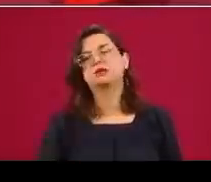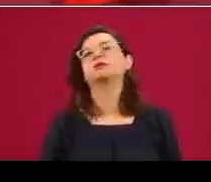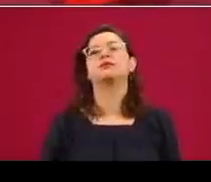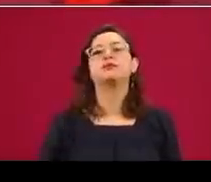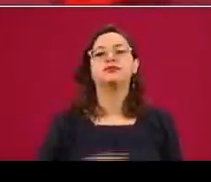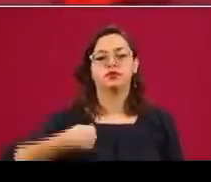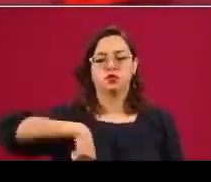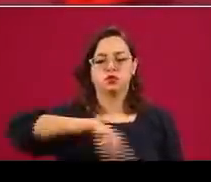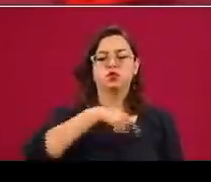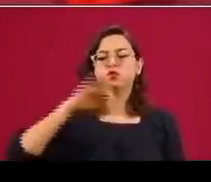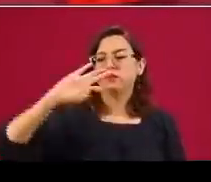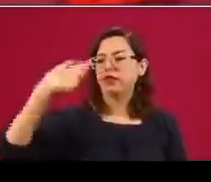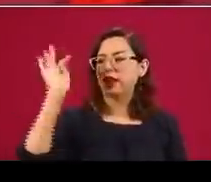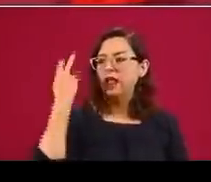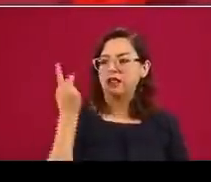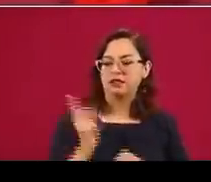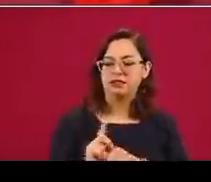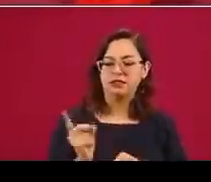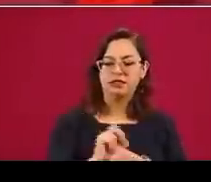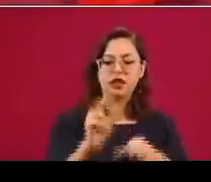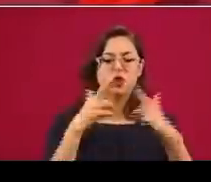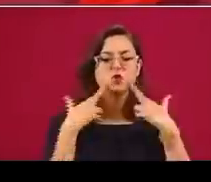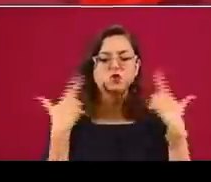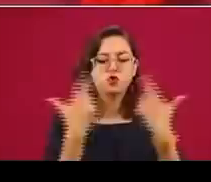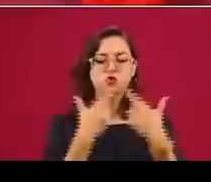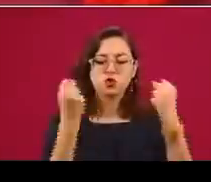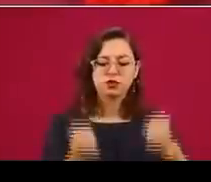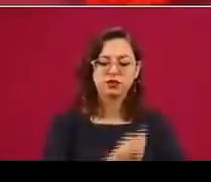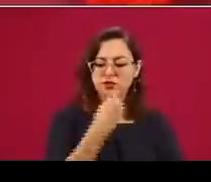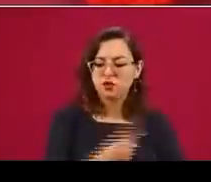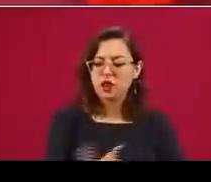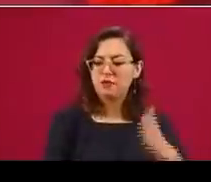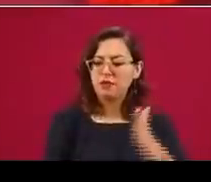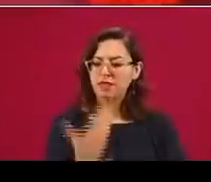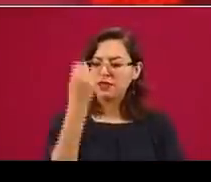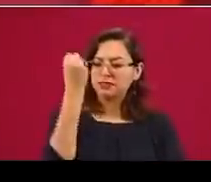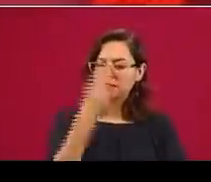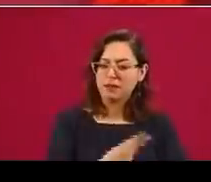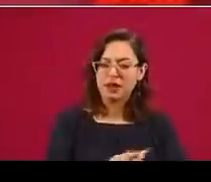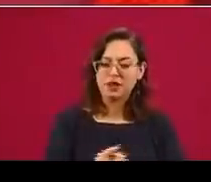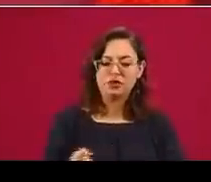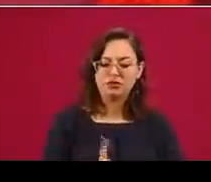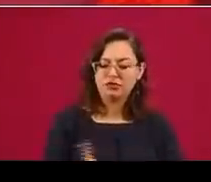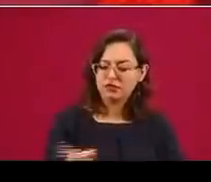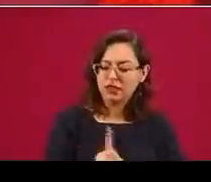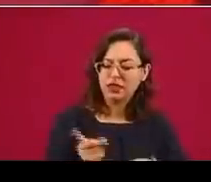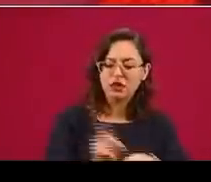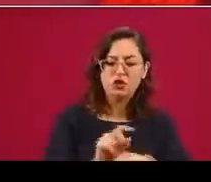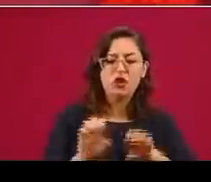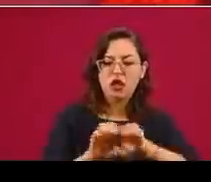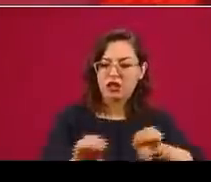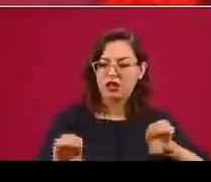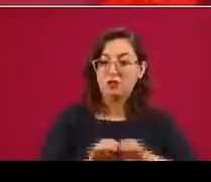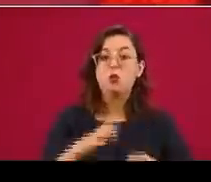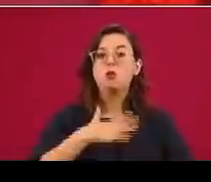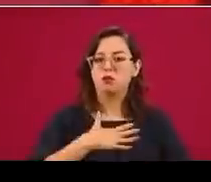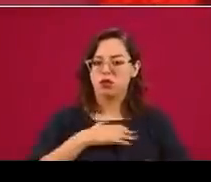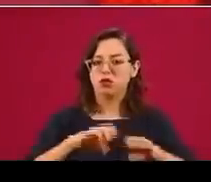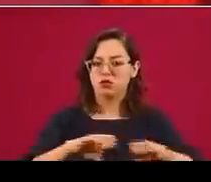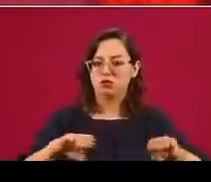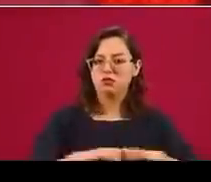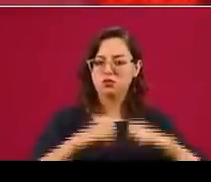los días, así como nos reunimos temprano todos los integrantes del gabinete de